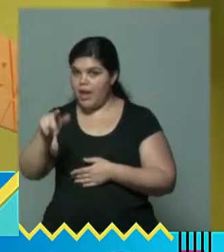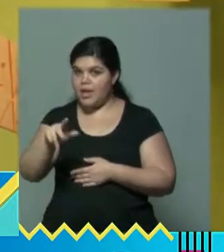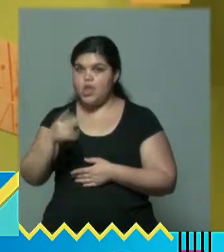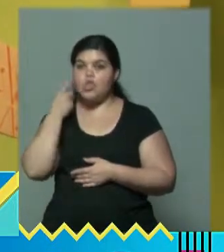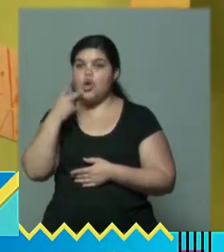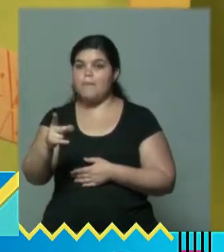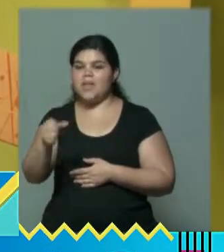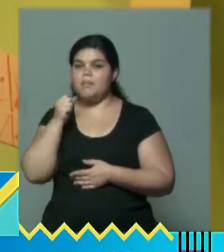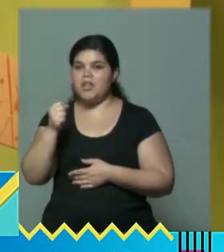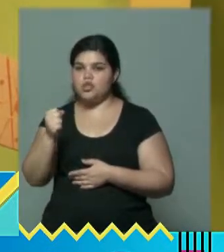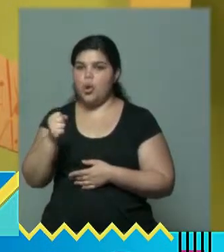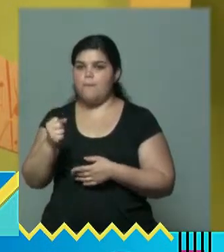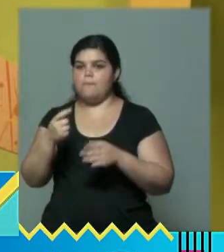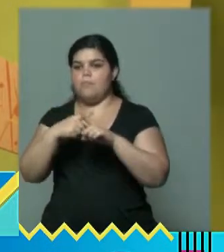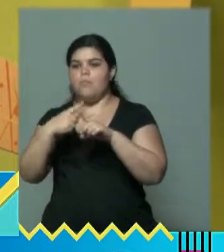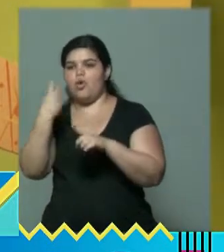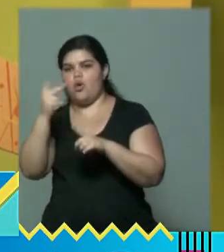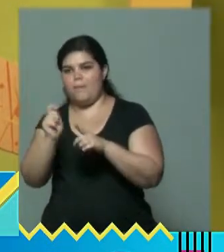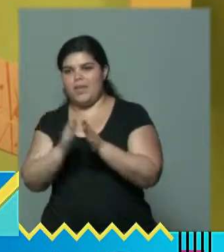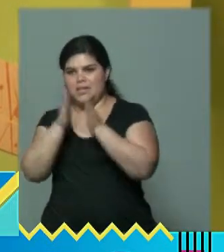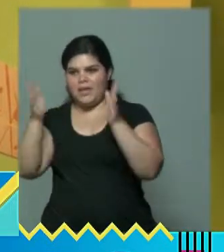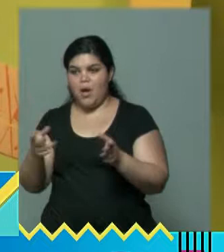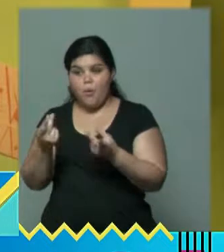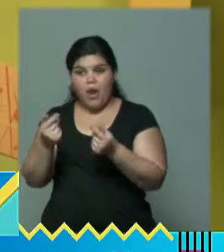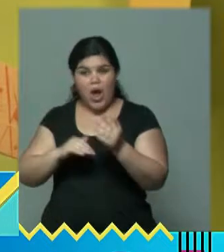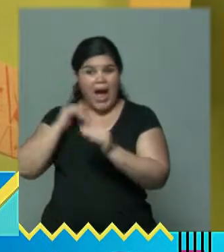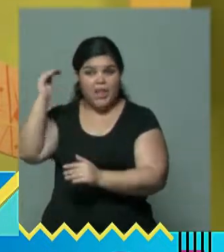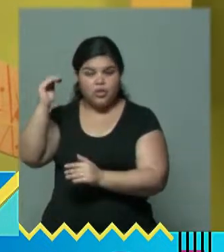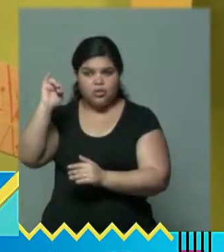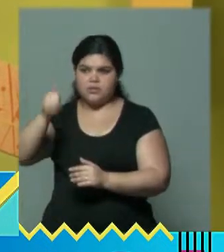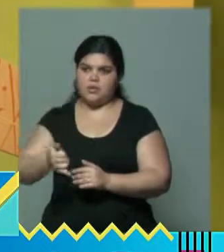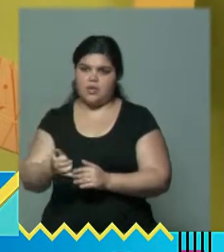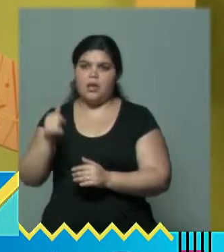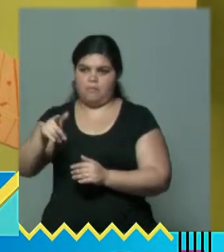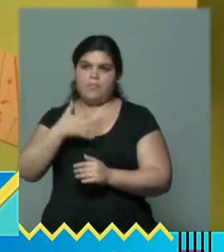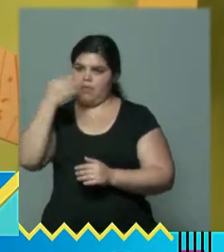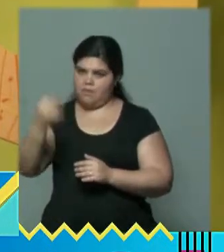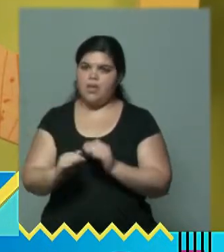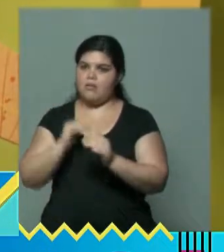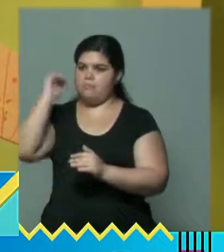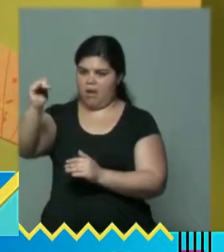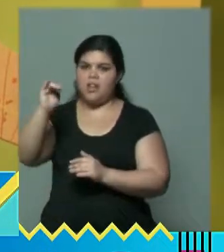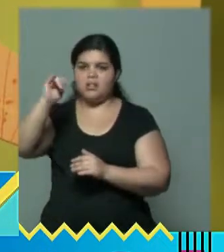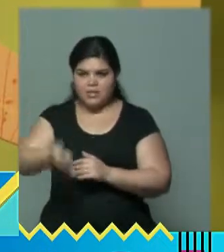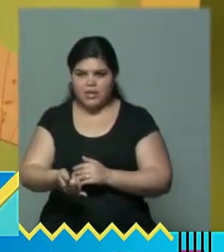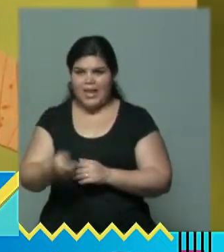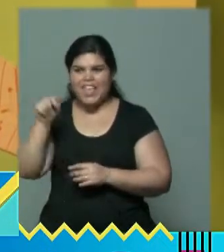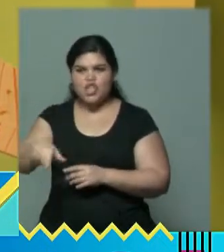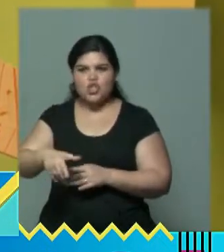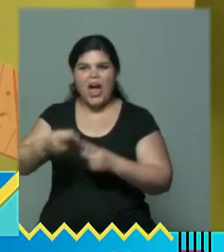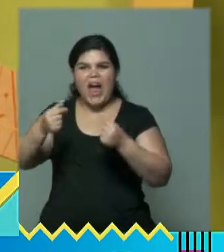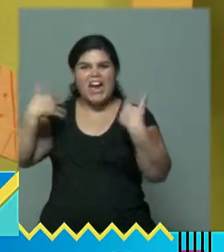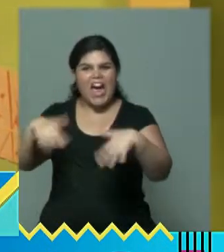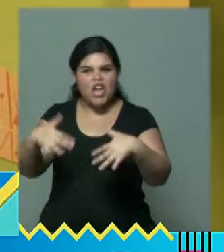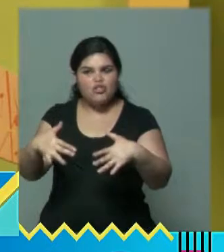pesos bimestrales. Es un valor alto, es muchísimo más alto que lo que pagábamos antes, sin lugar a dudas. Es un valor caro y ahí